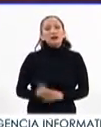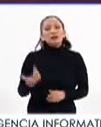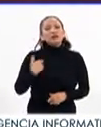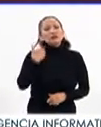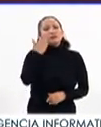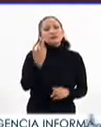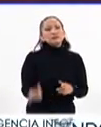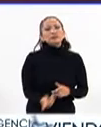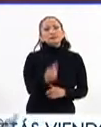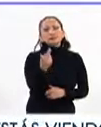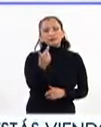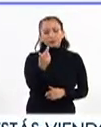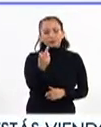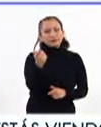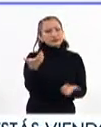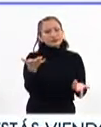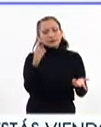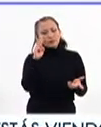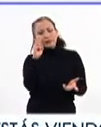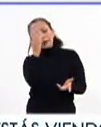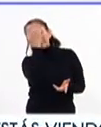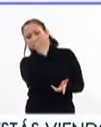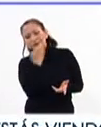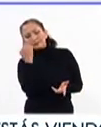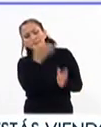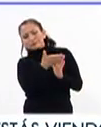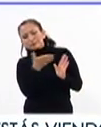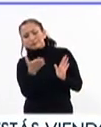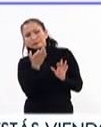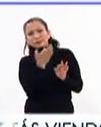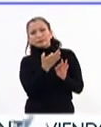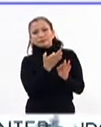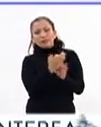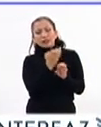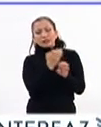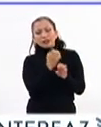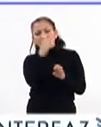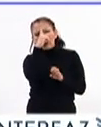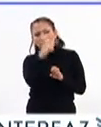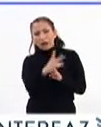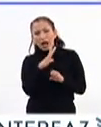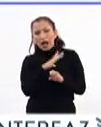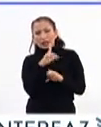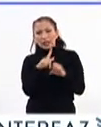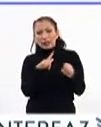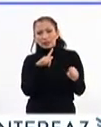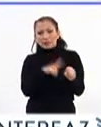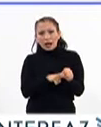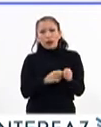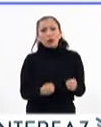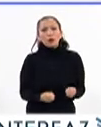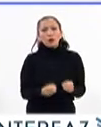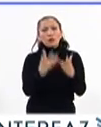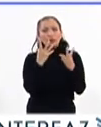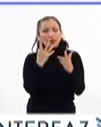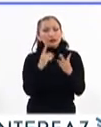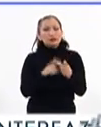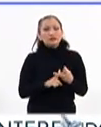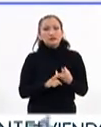Me gustaría preguntarte en qué estado de nuestro país se encuentran estas especies, cuántas